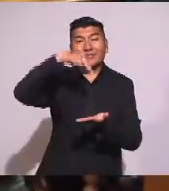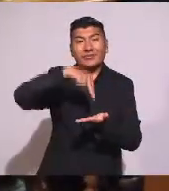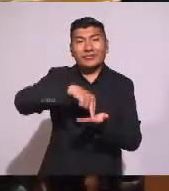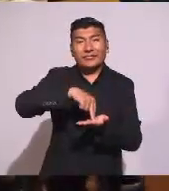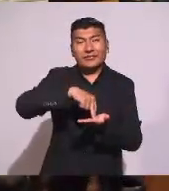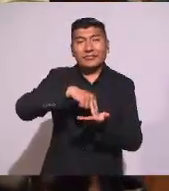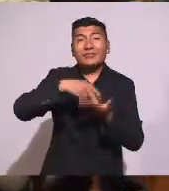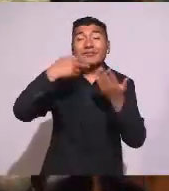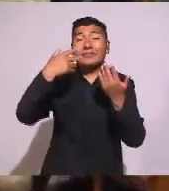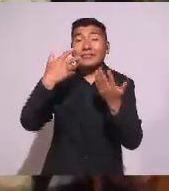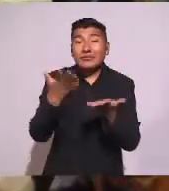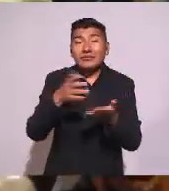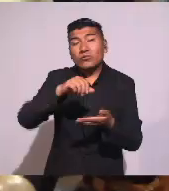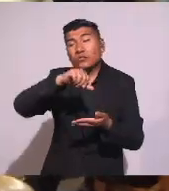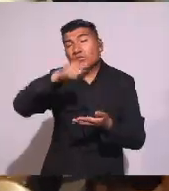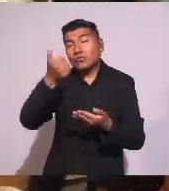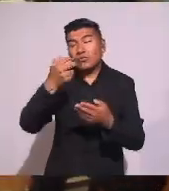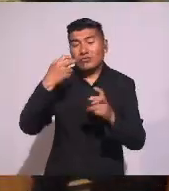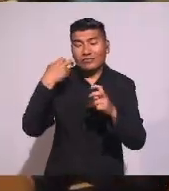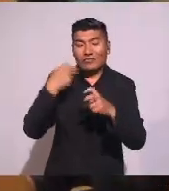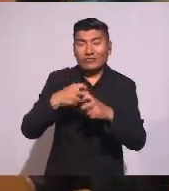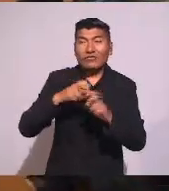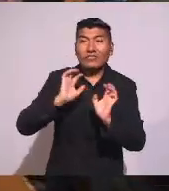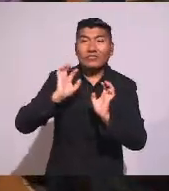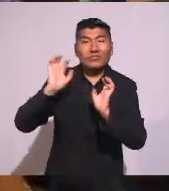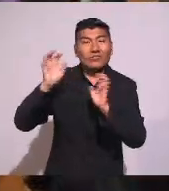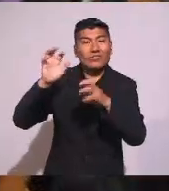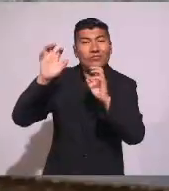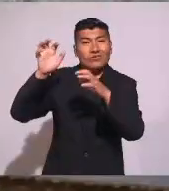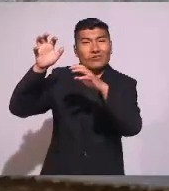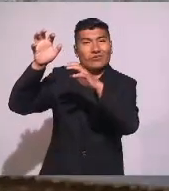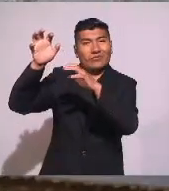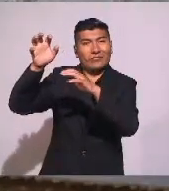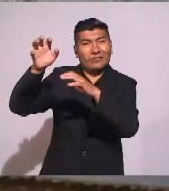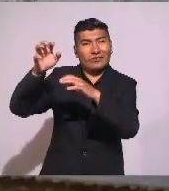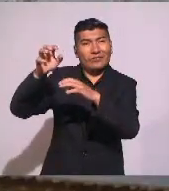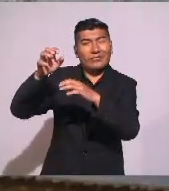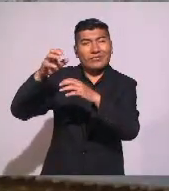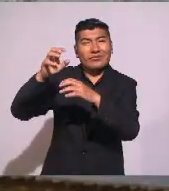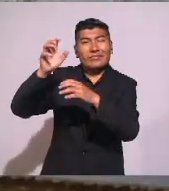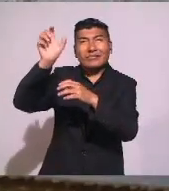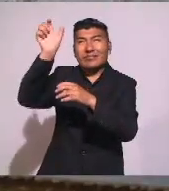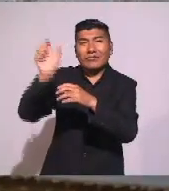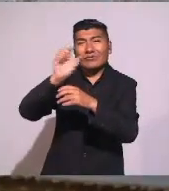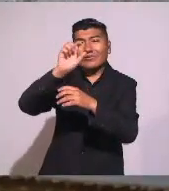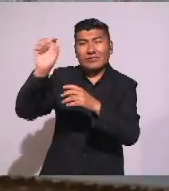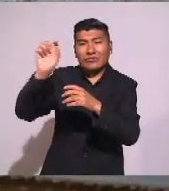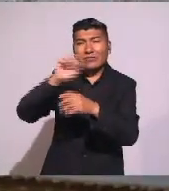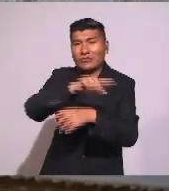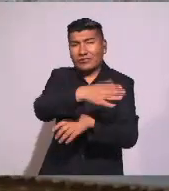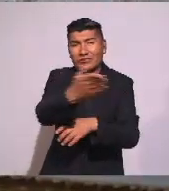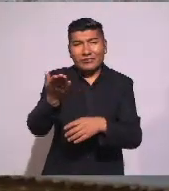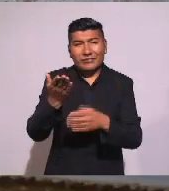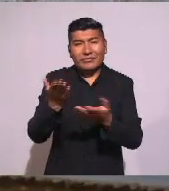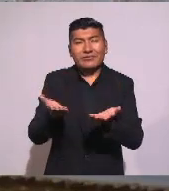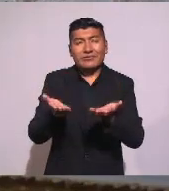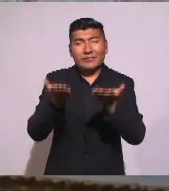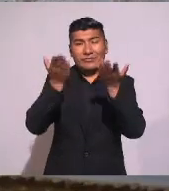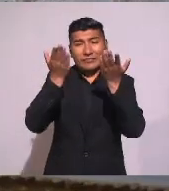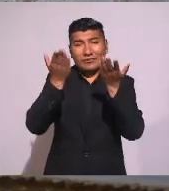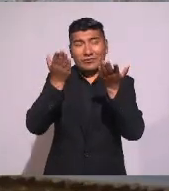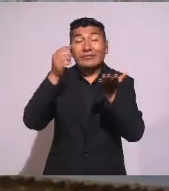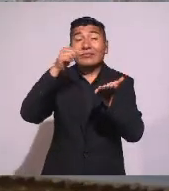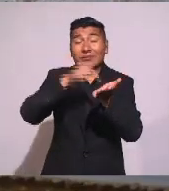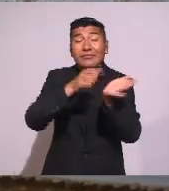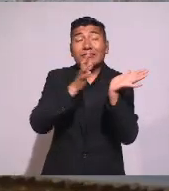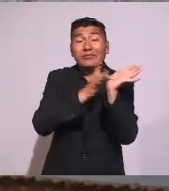hay que subir otro monte el monte del calvario levántense así